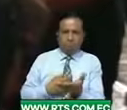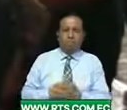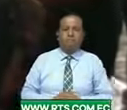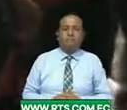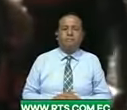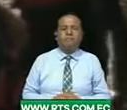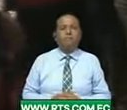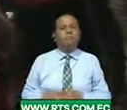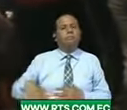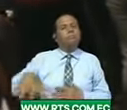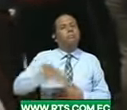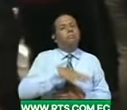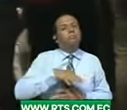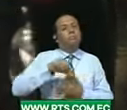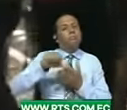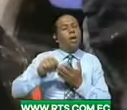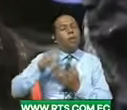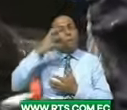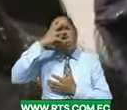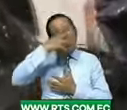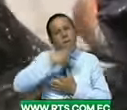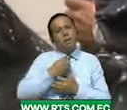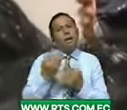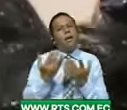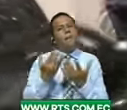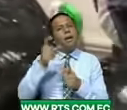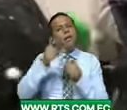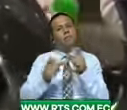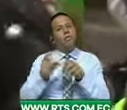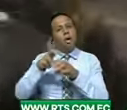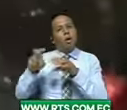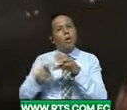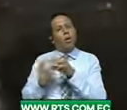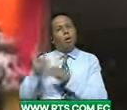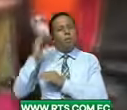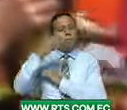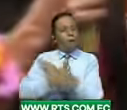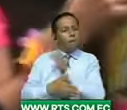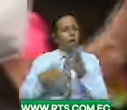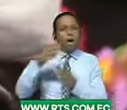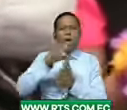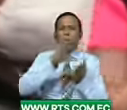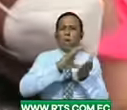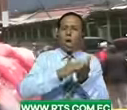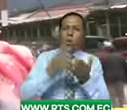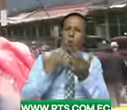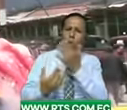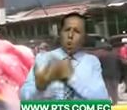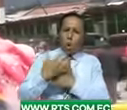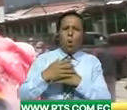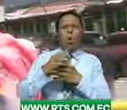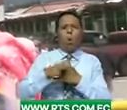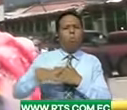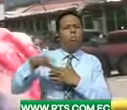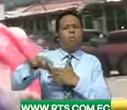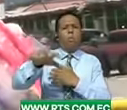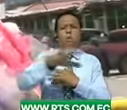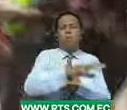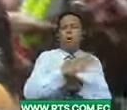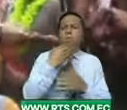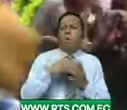Esta hermosa ciudad espera al visitante para compartir toda una amplia agenda, tanto en su centro histórico como en sus alrededores. Muy contento de